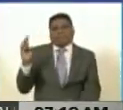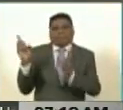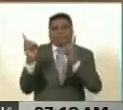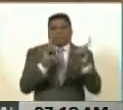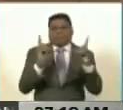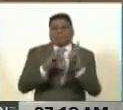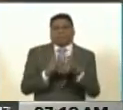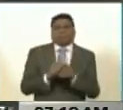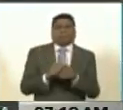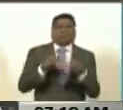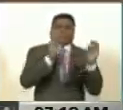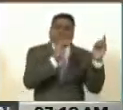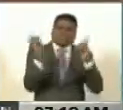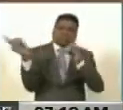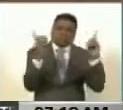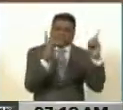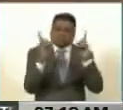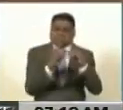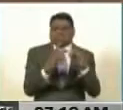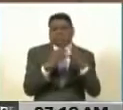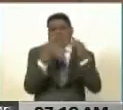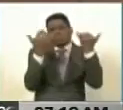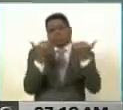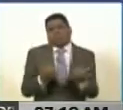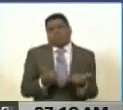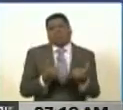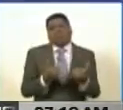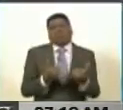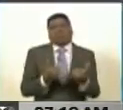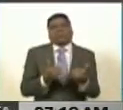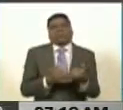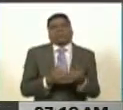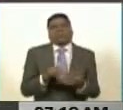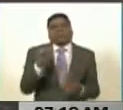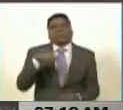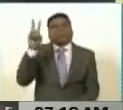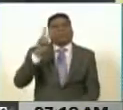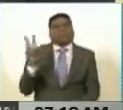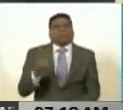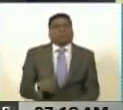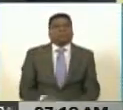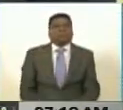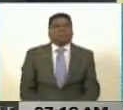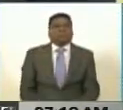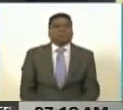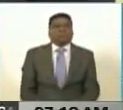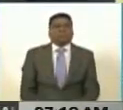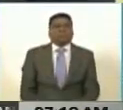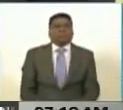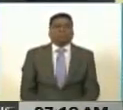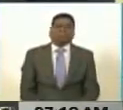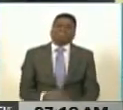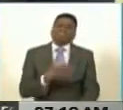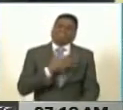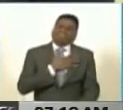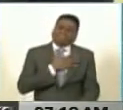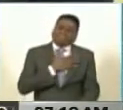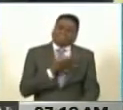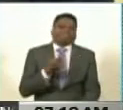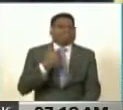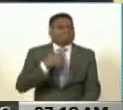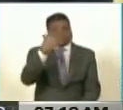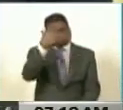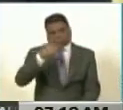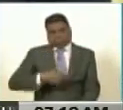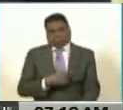el diálogo actualmente, defensor, en nuestro país? Mira, yo soy una persona que